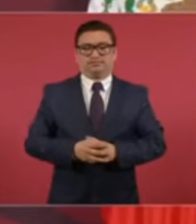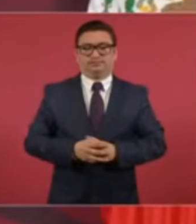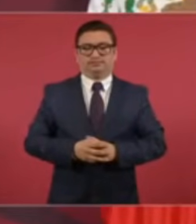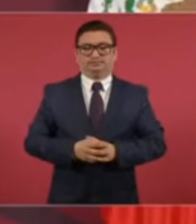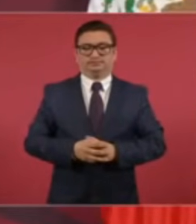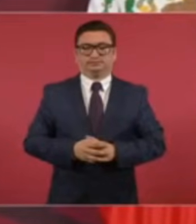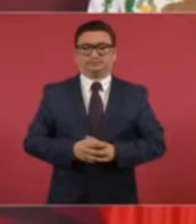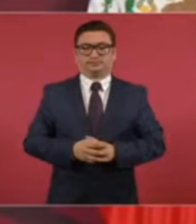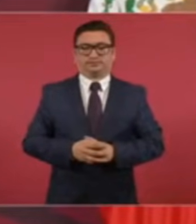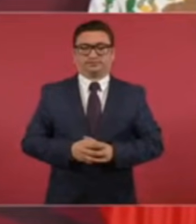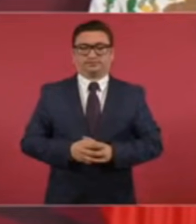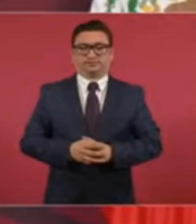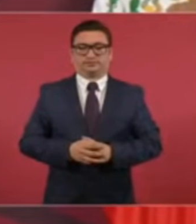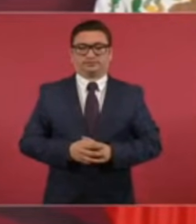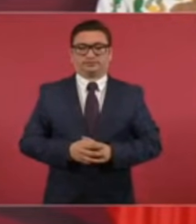de deuda.